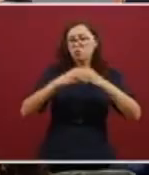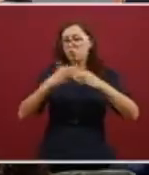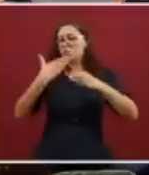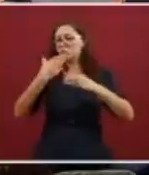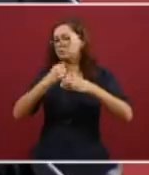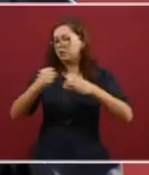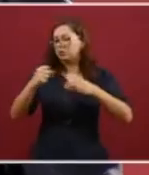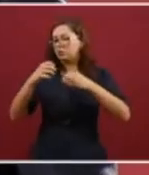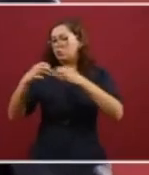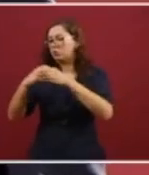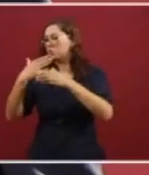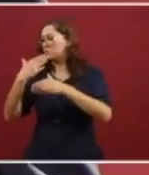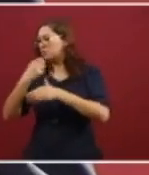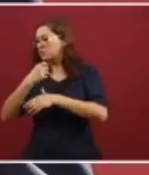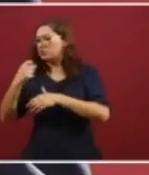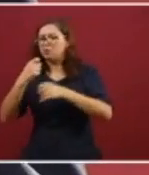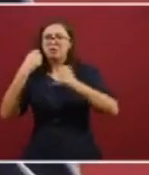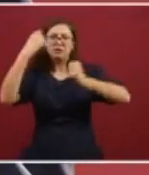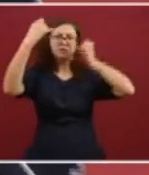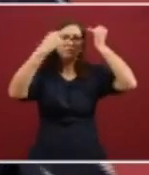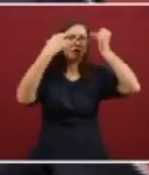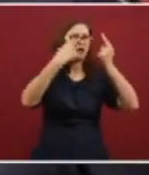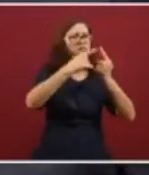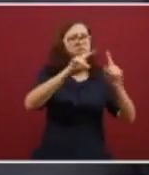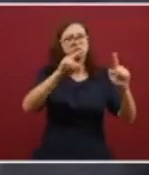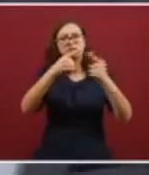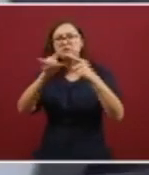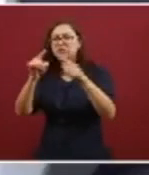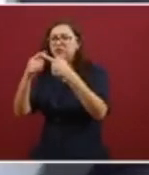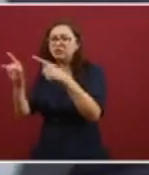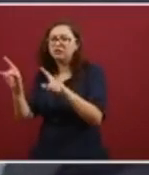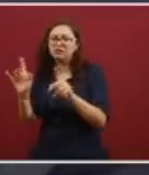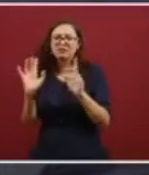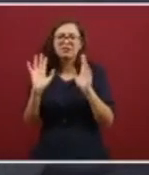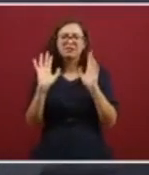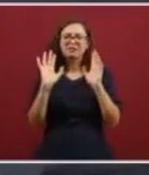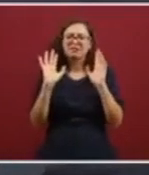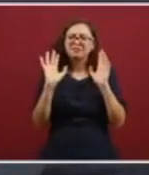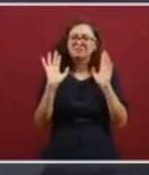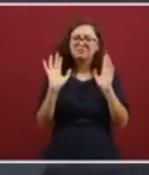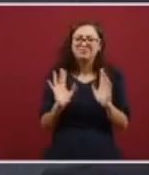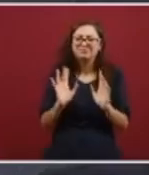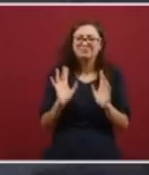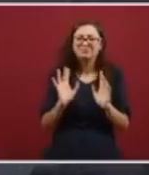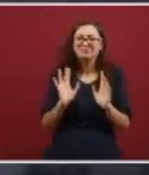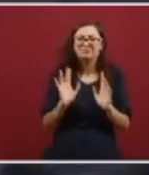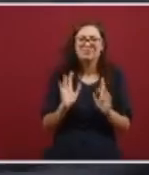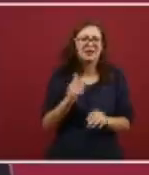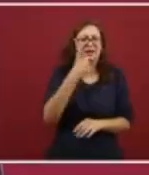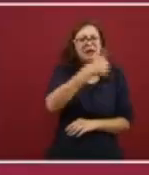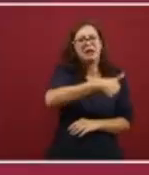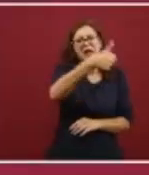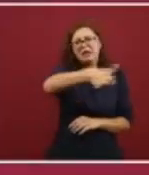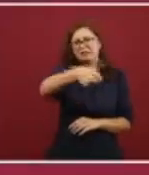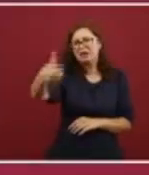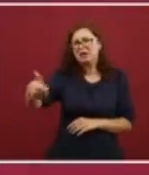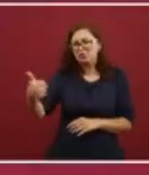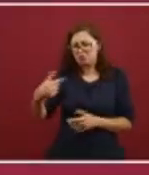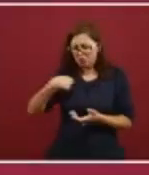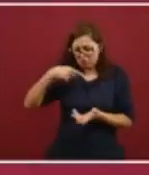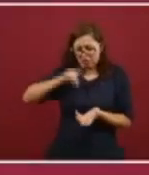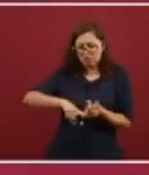Entonces, que no tengamos cada uno de nosotros un experto